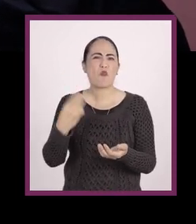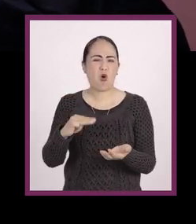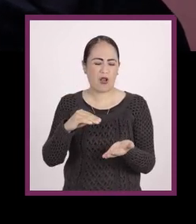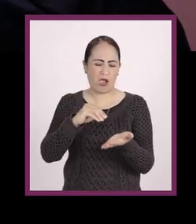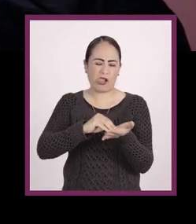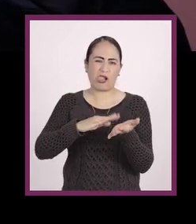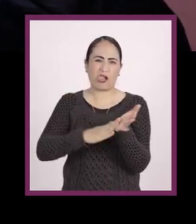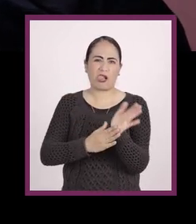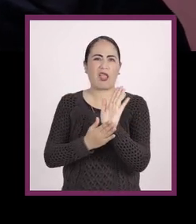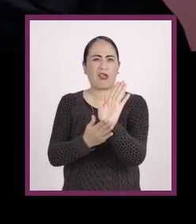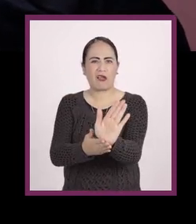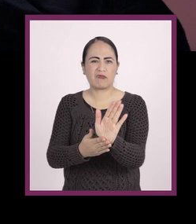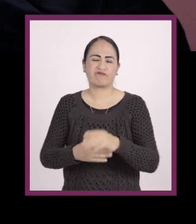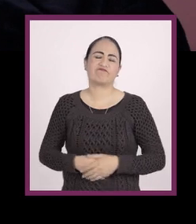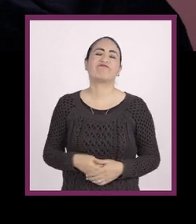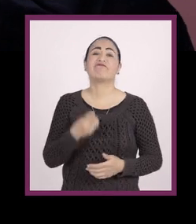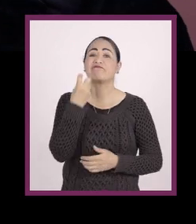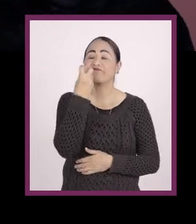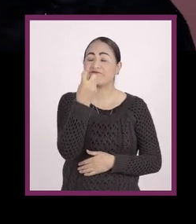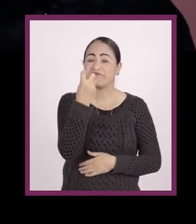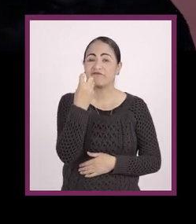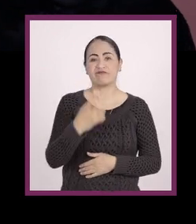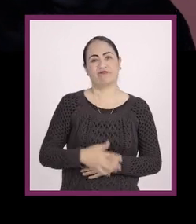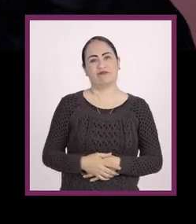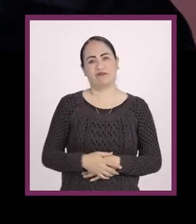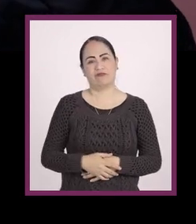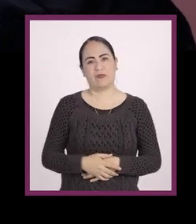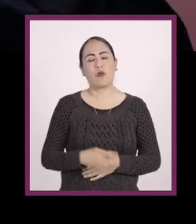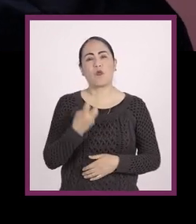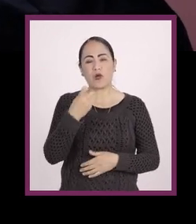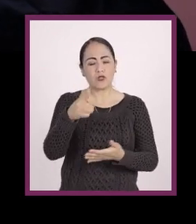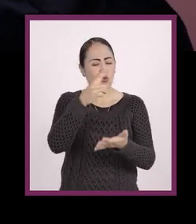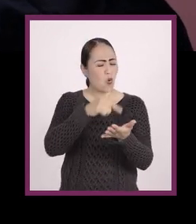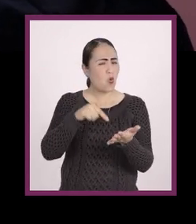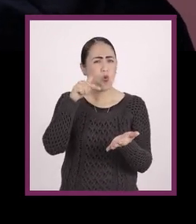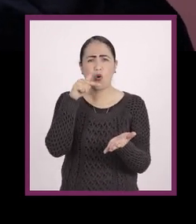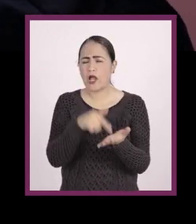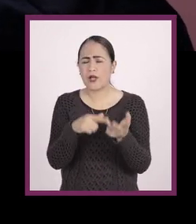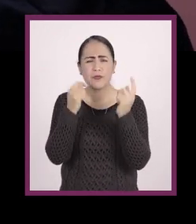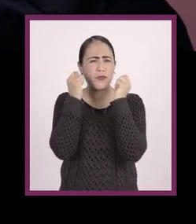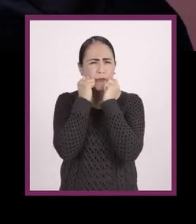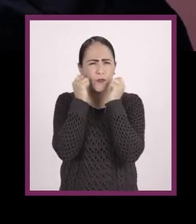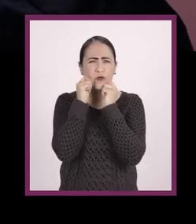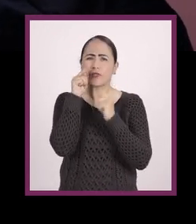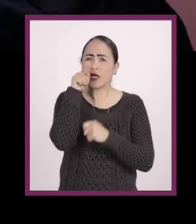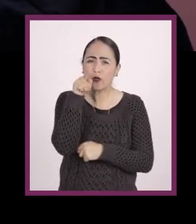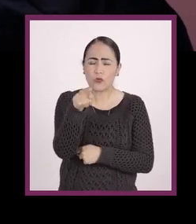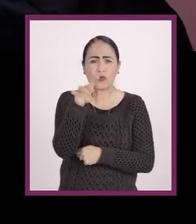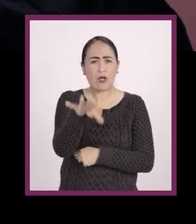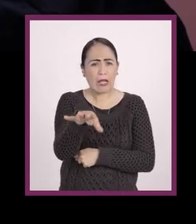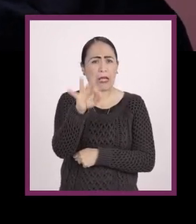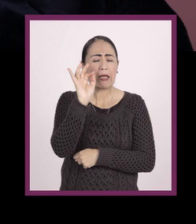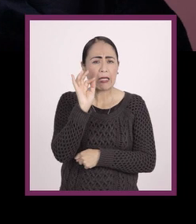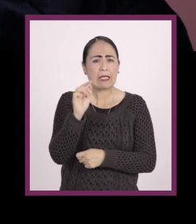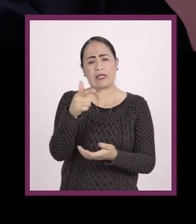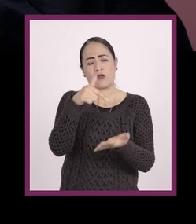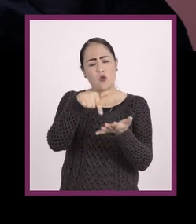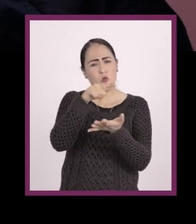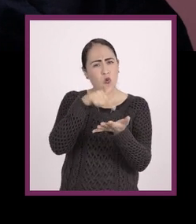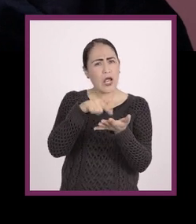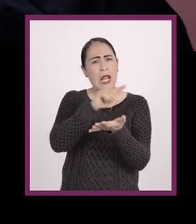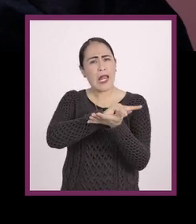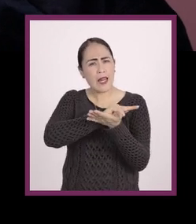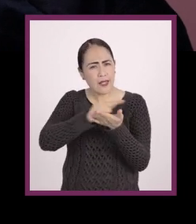exacto mi juanma por eso es importante que el lugar cualquiera que sea que tú hayas elegido sea un espacio limpio